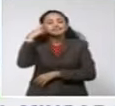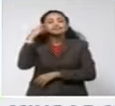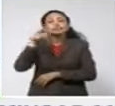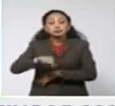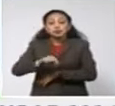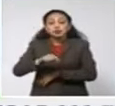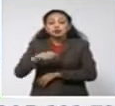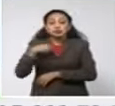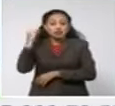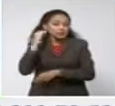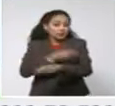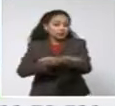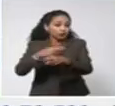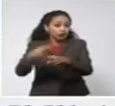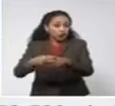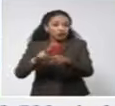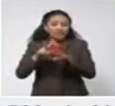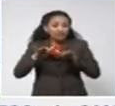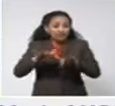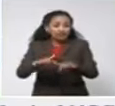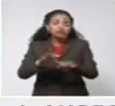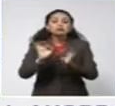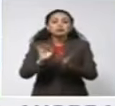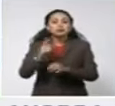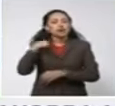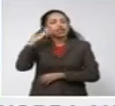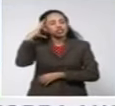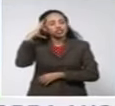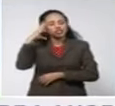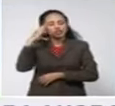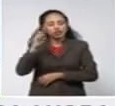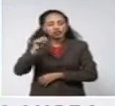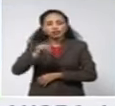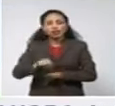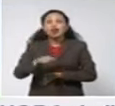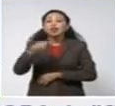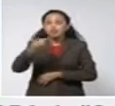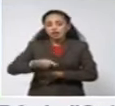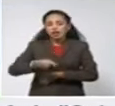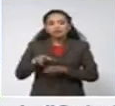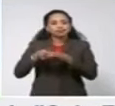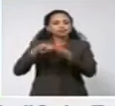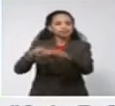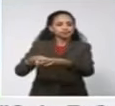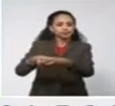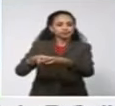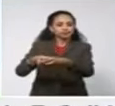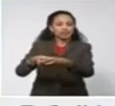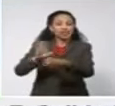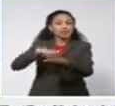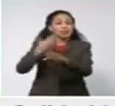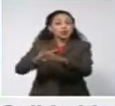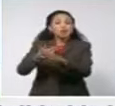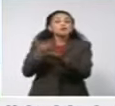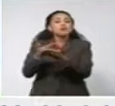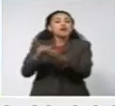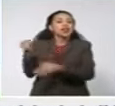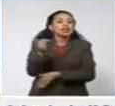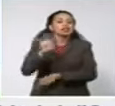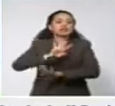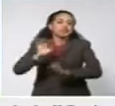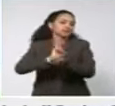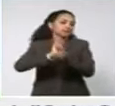epidemiológica, y entienda lo necesario de su aislamiento hasta descartar que tenga o no tenga